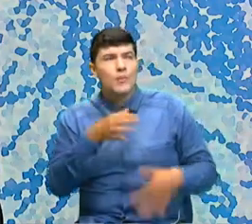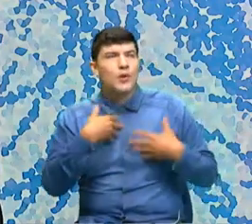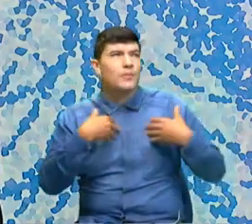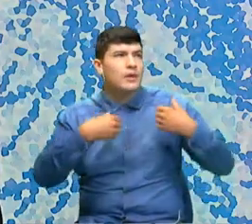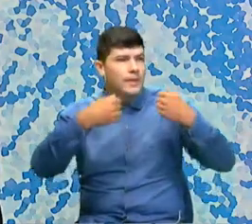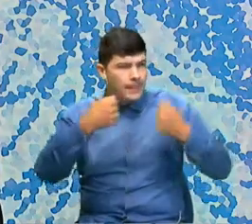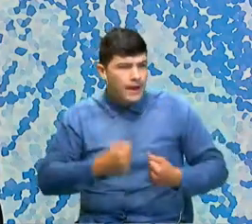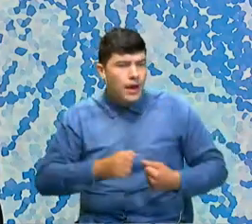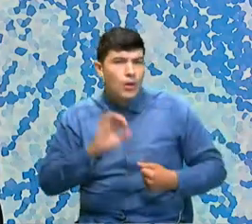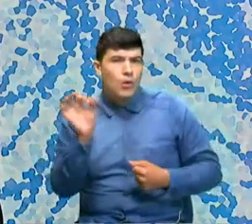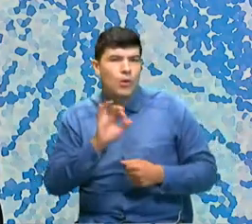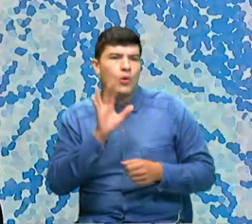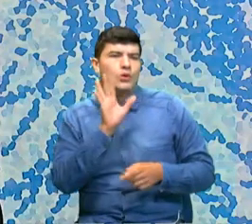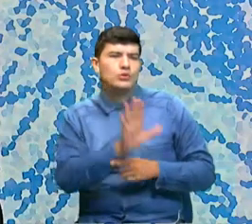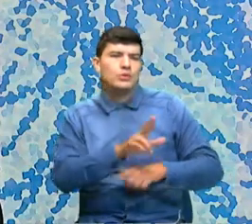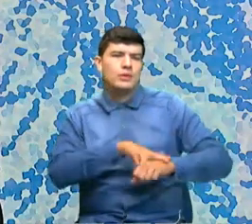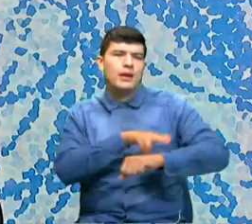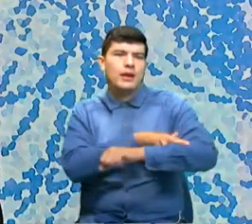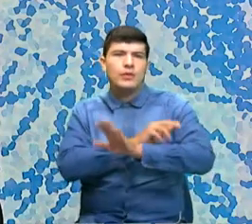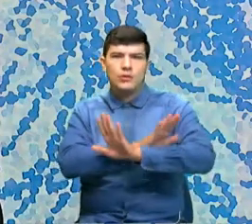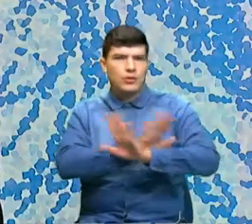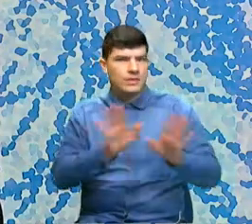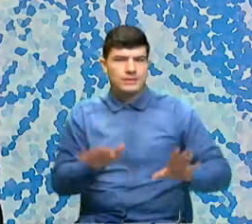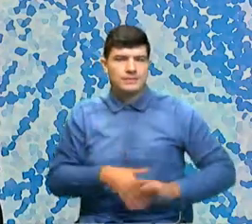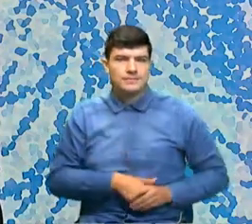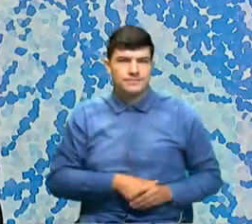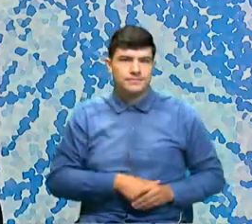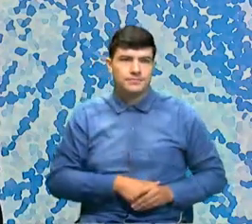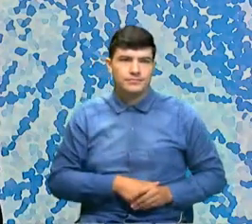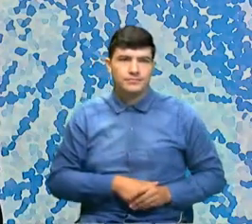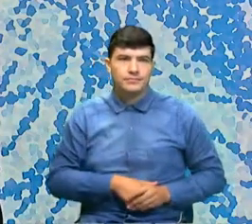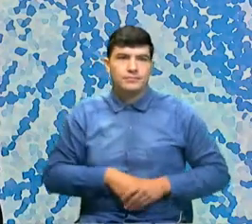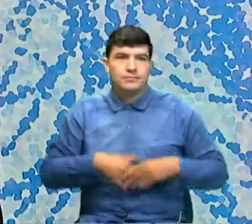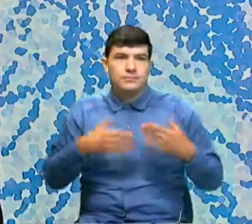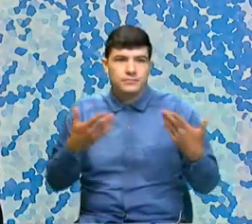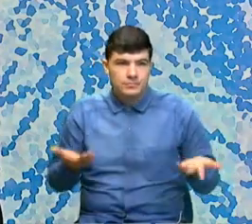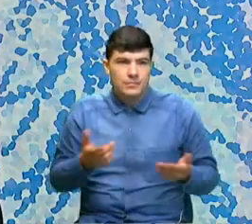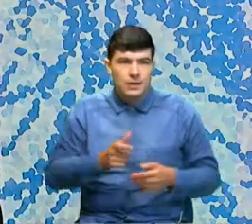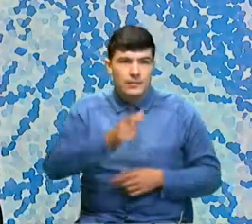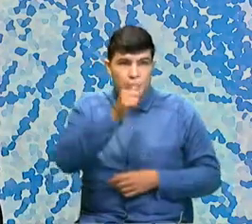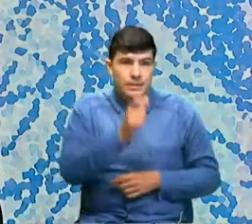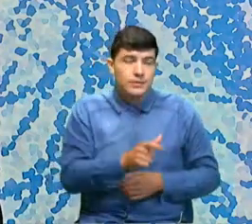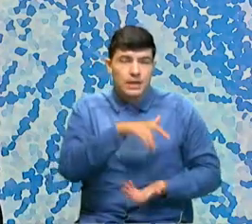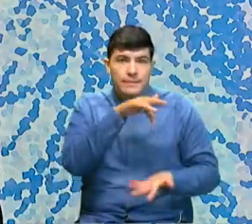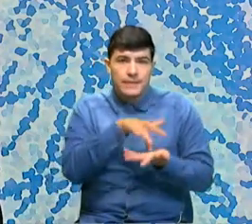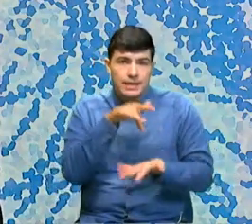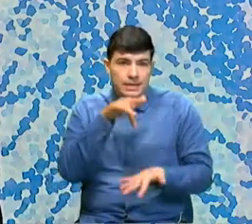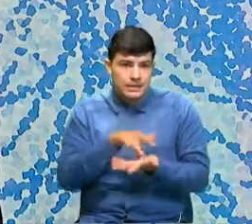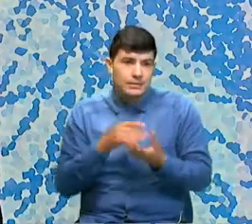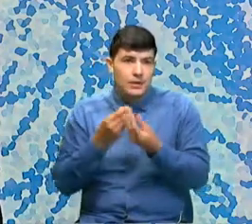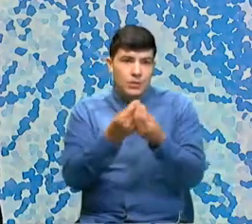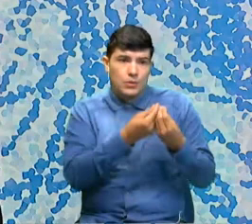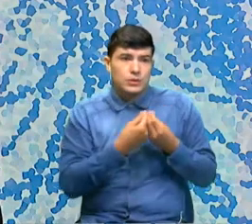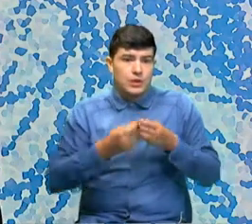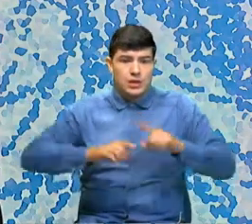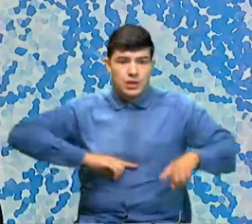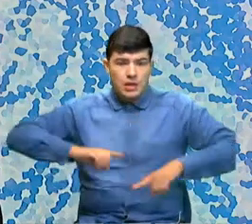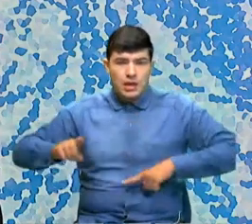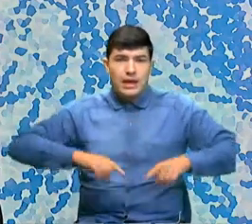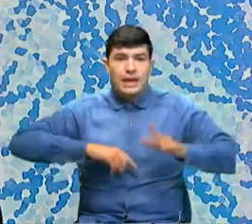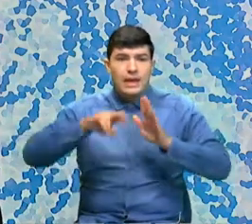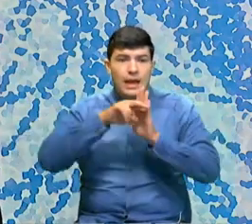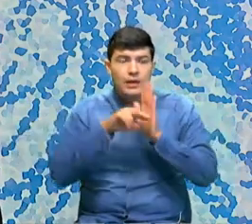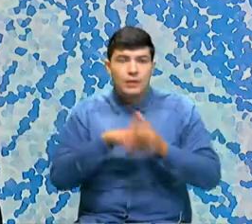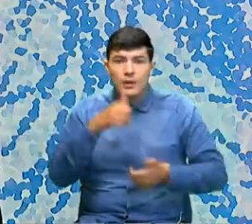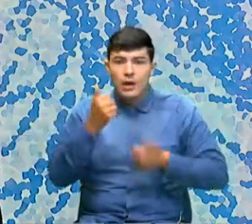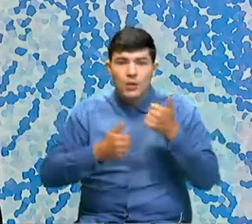propietarios o sus delegados. Uh-huh. Entonces, el participar en un consejo de administración, el requisito es